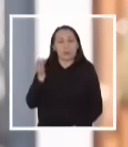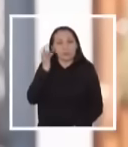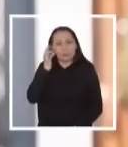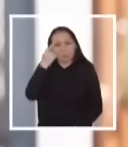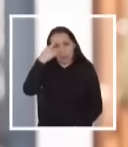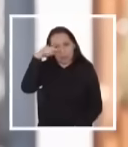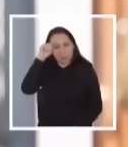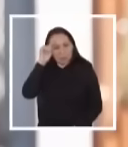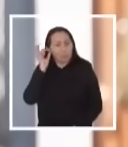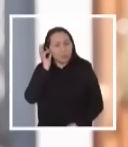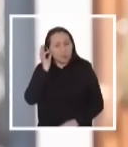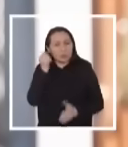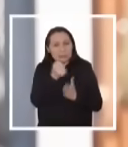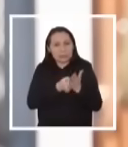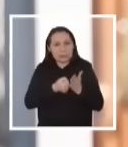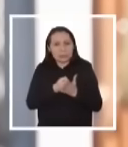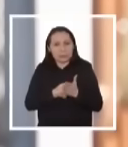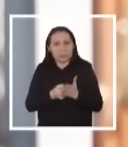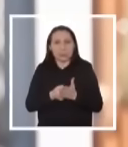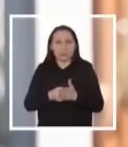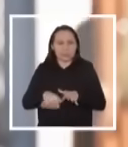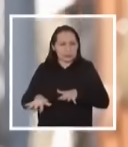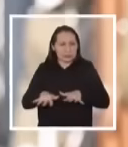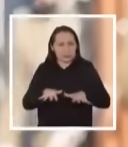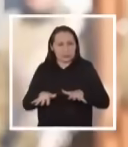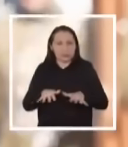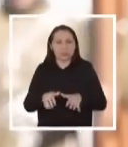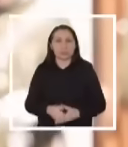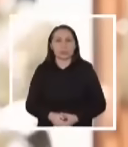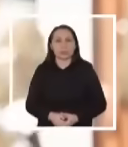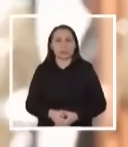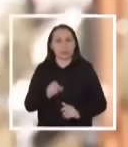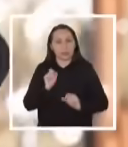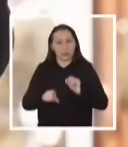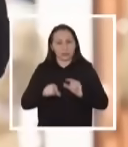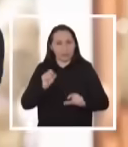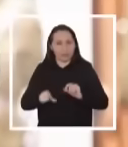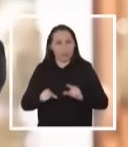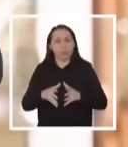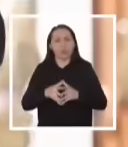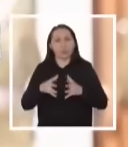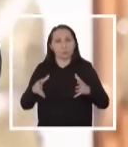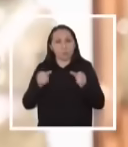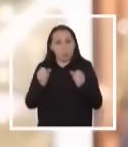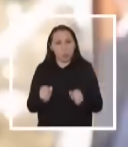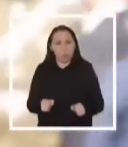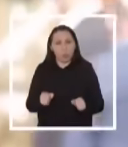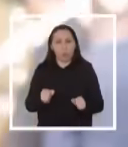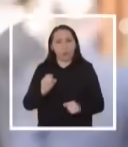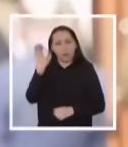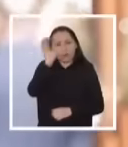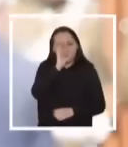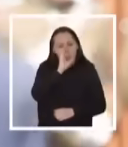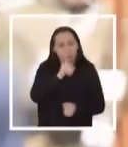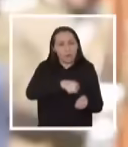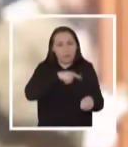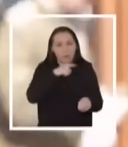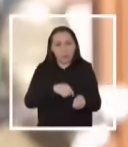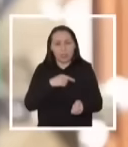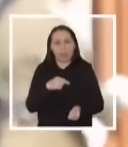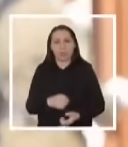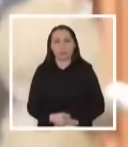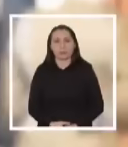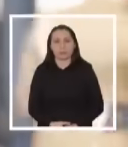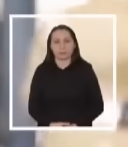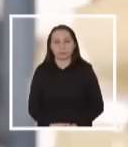por lo tanto avisa que es legal, o lo rechaza. No toma razón. En ese caso, claro, es complicado para